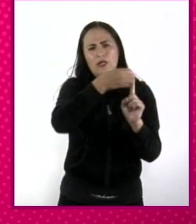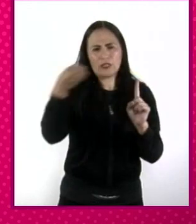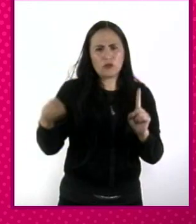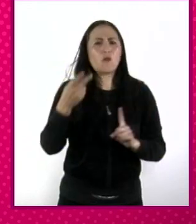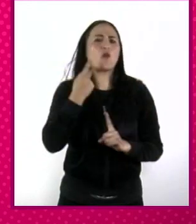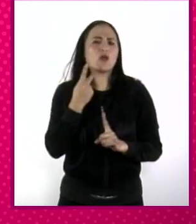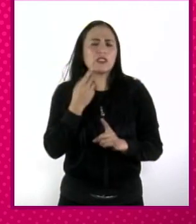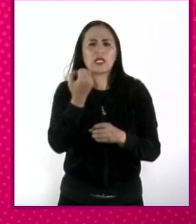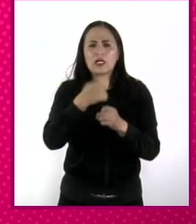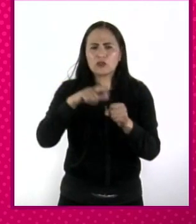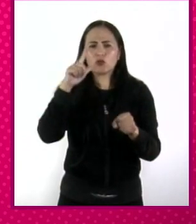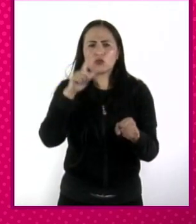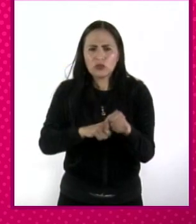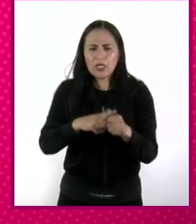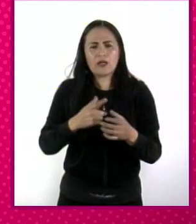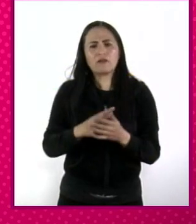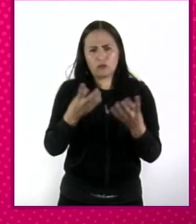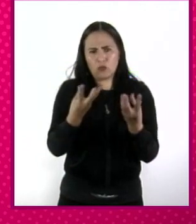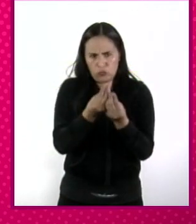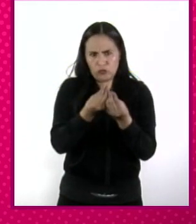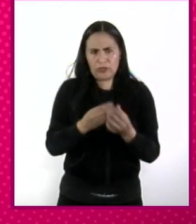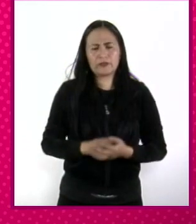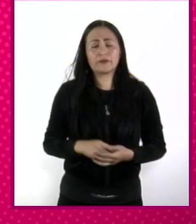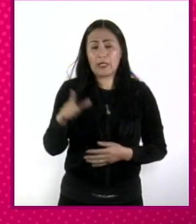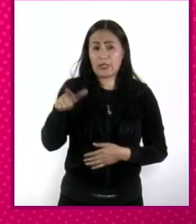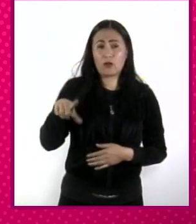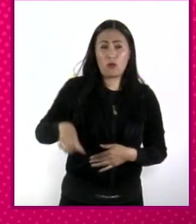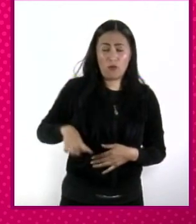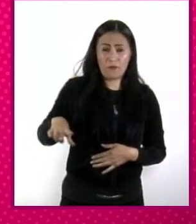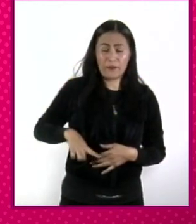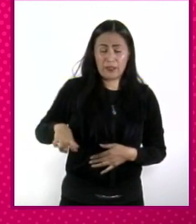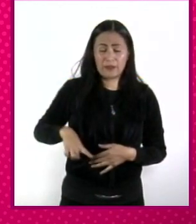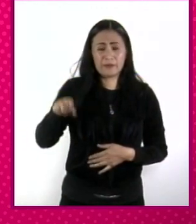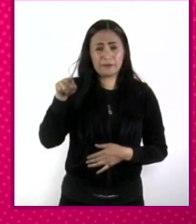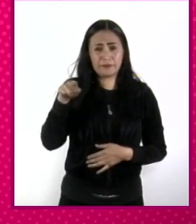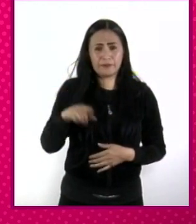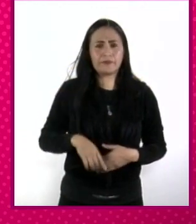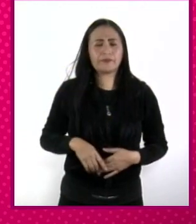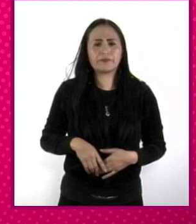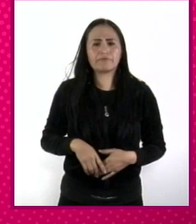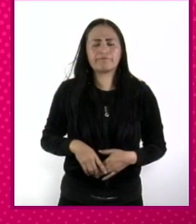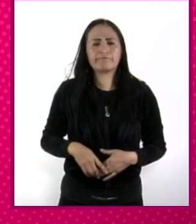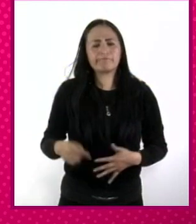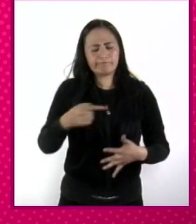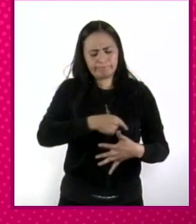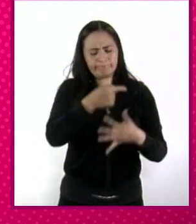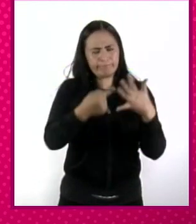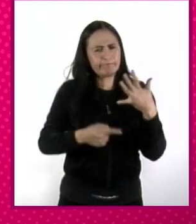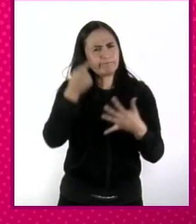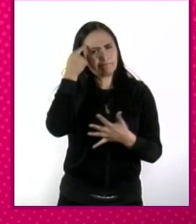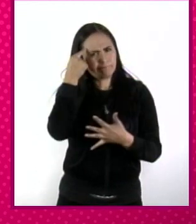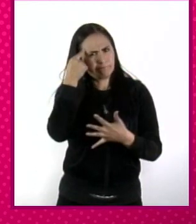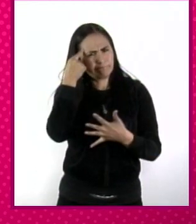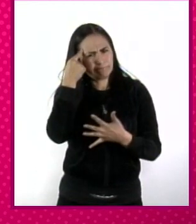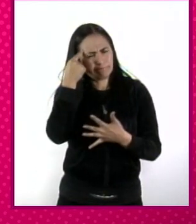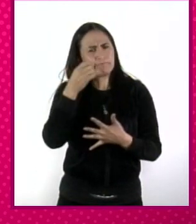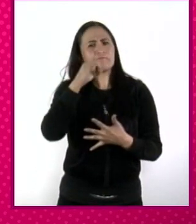cual las lógicas de acción del Estado están impulsadas por un principio